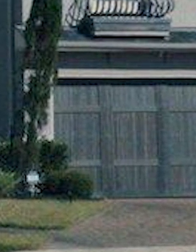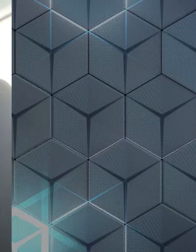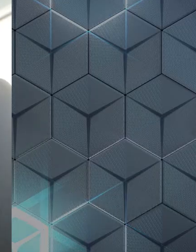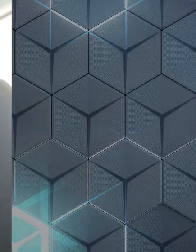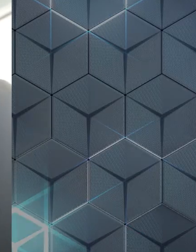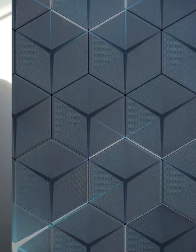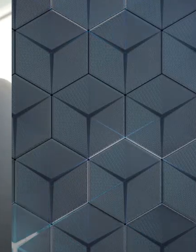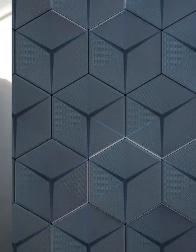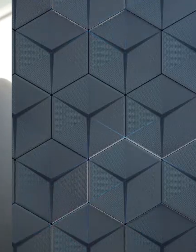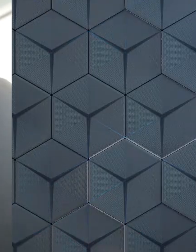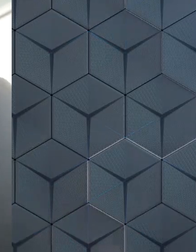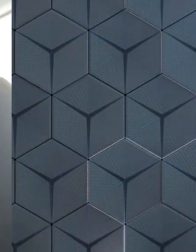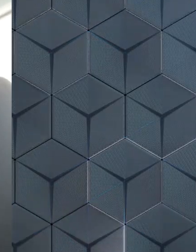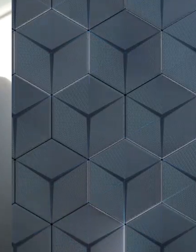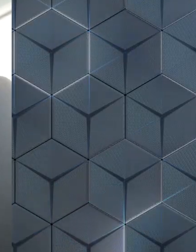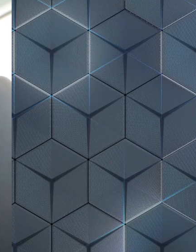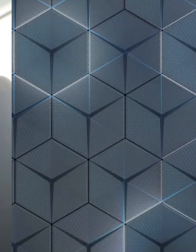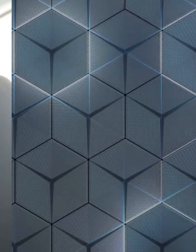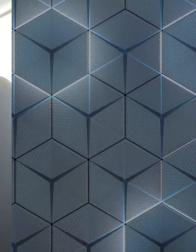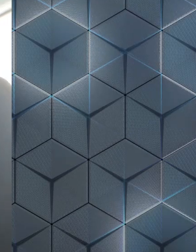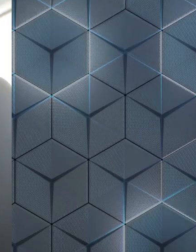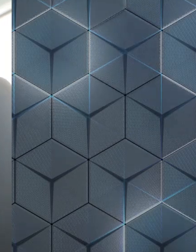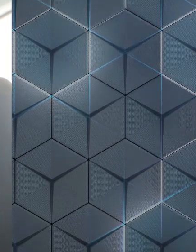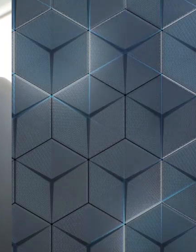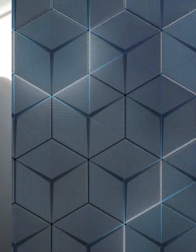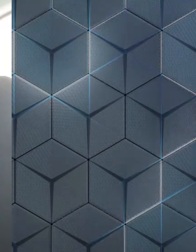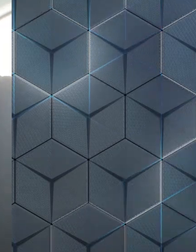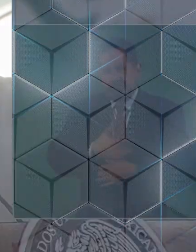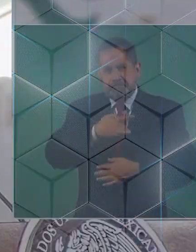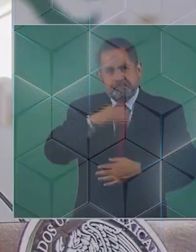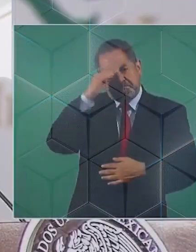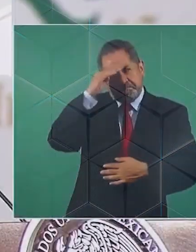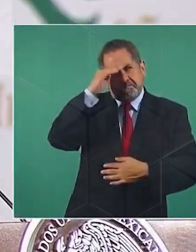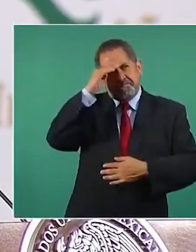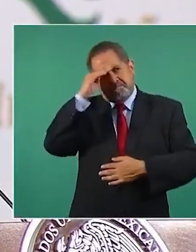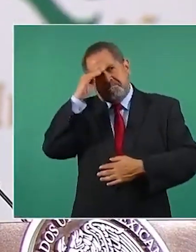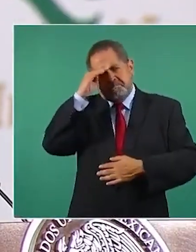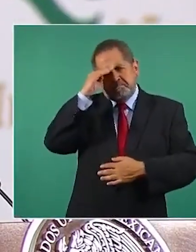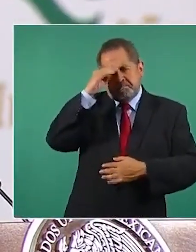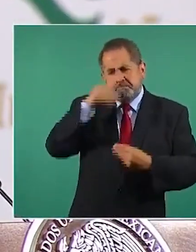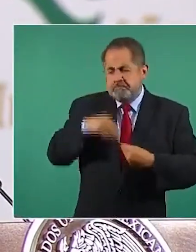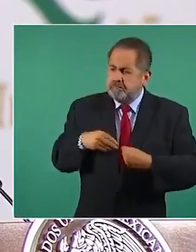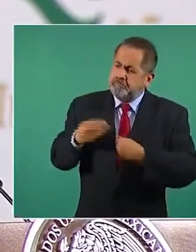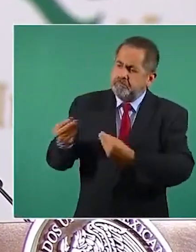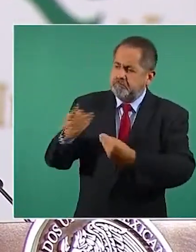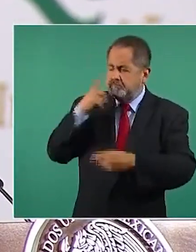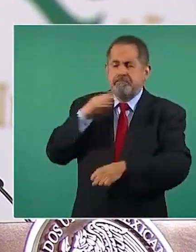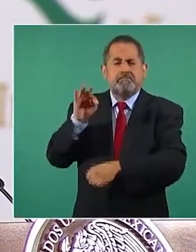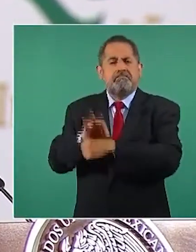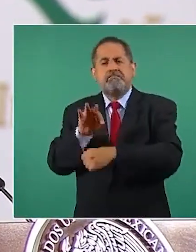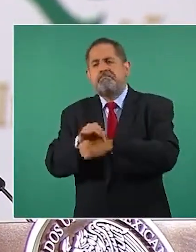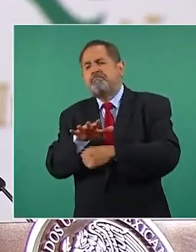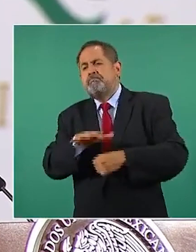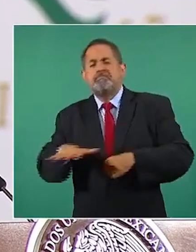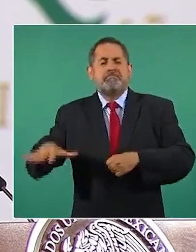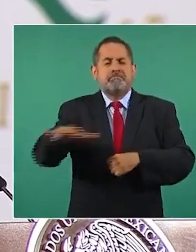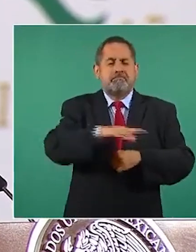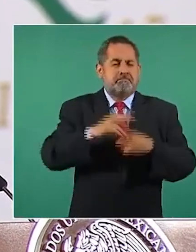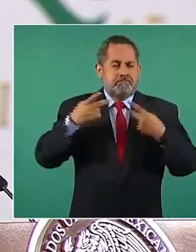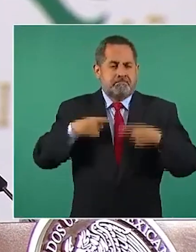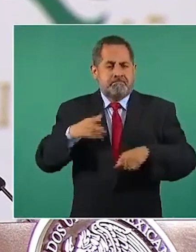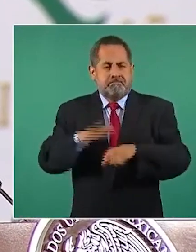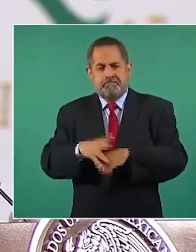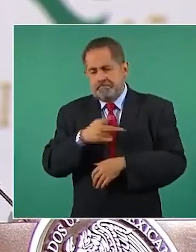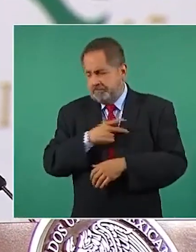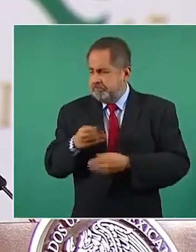une. Así esté Adán Augusto López, que es su gran amigo, insisto, no está Julio Scherer, que era una de esas personas que en serio enfrentaban